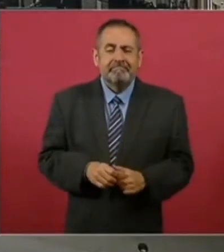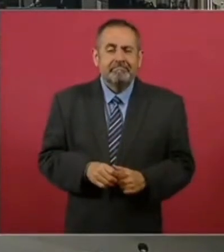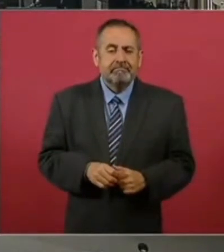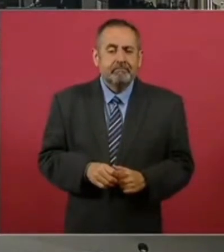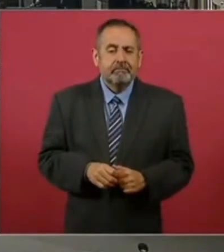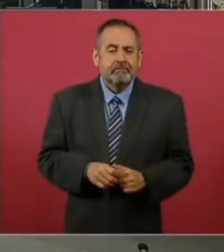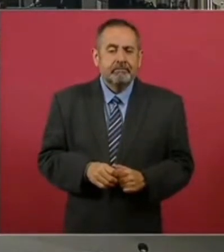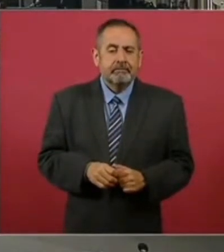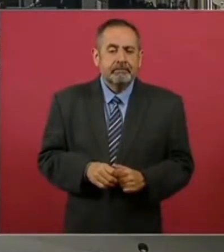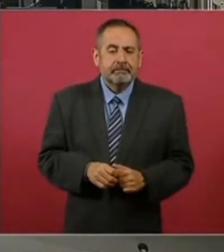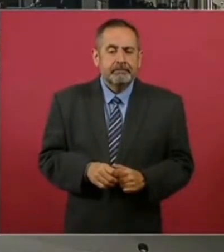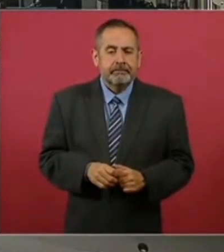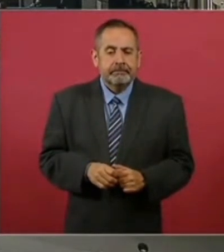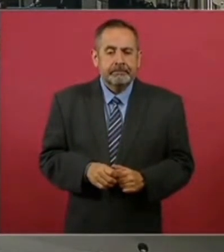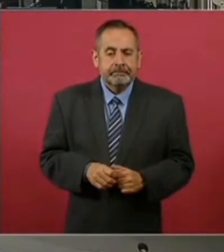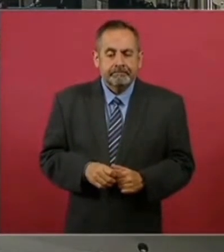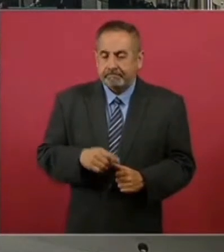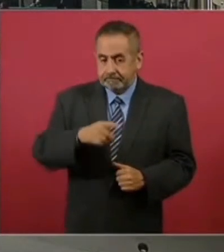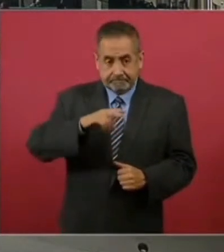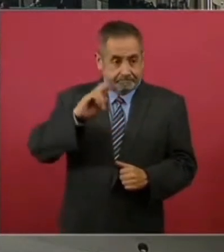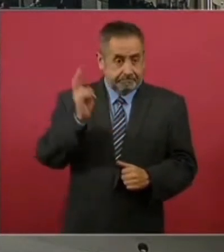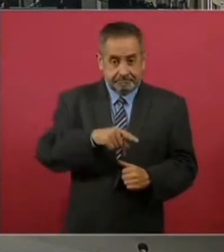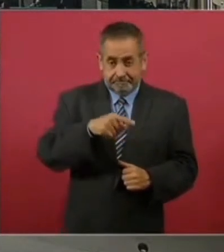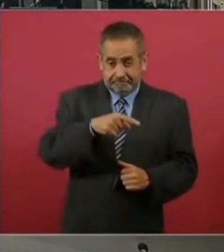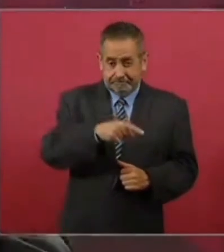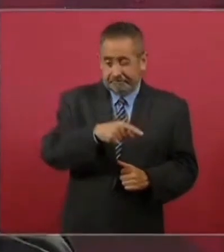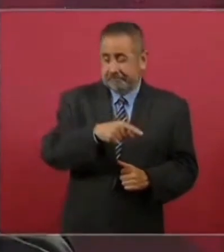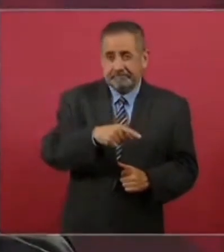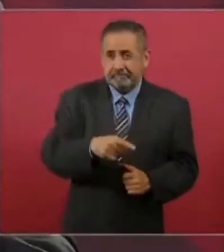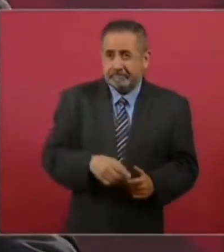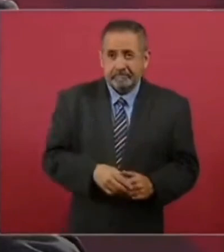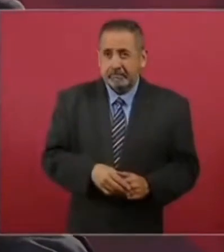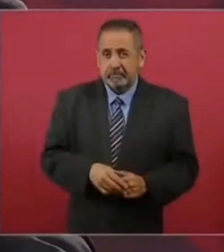pero realmente era